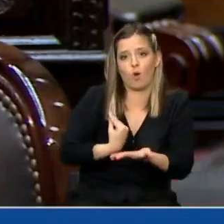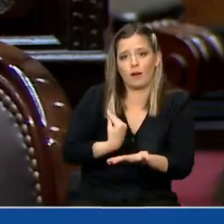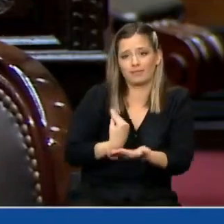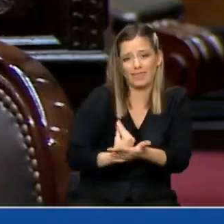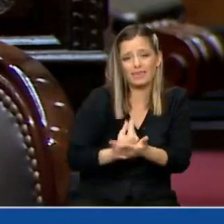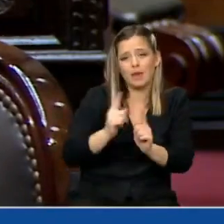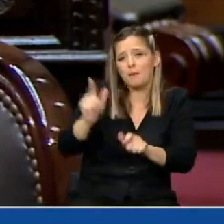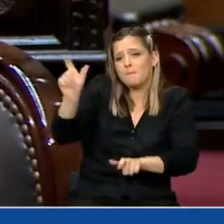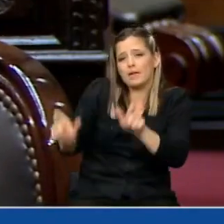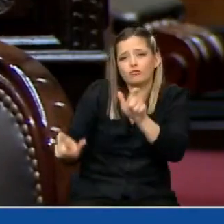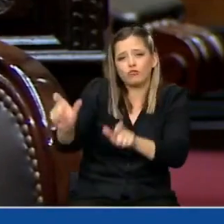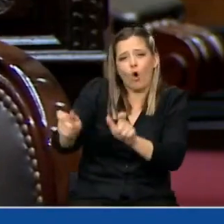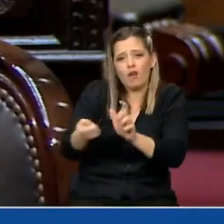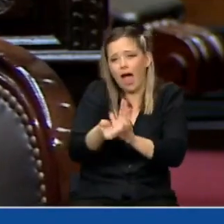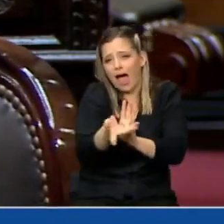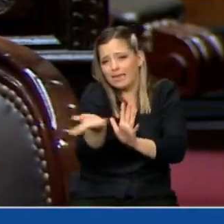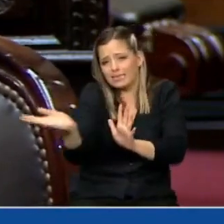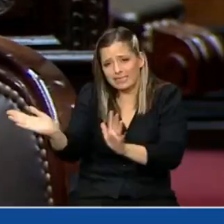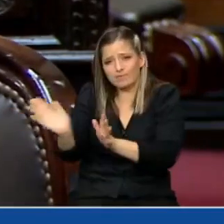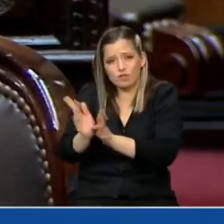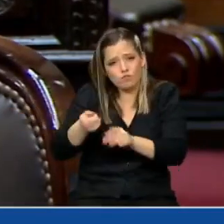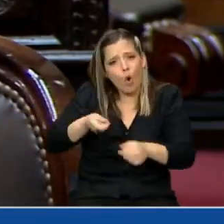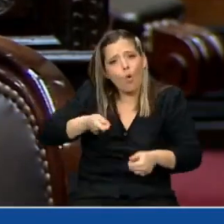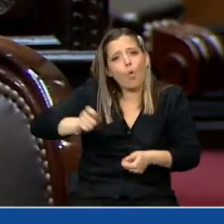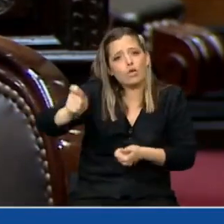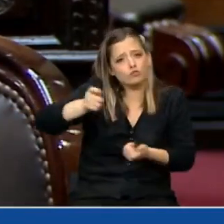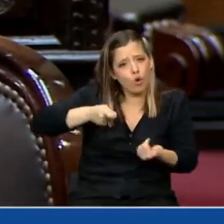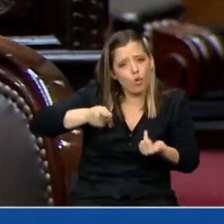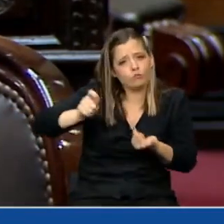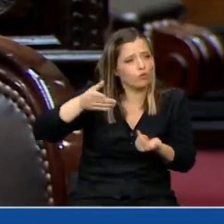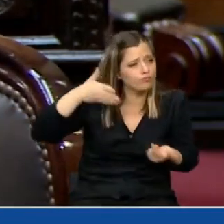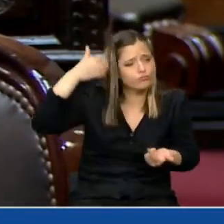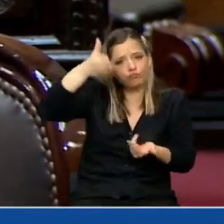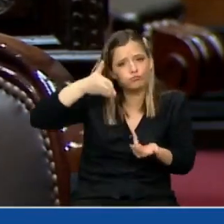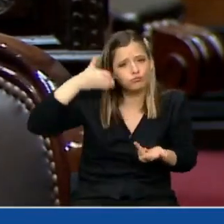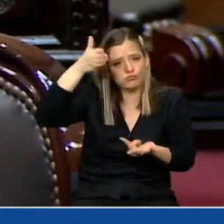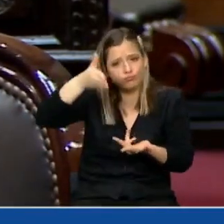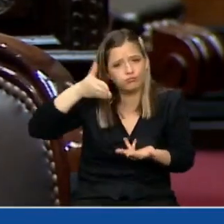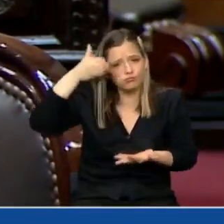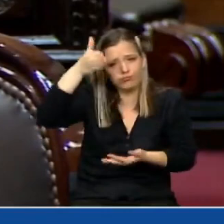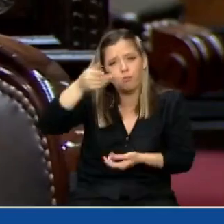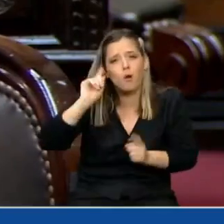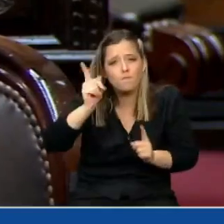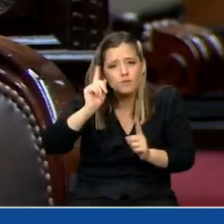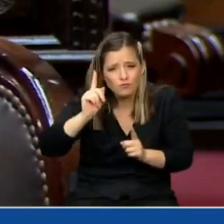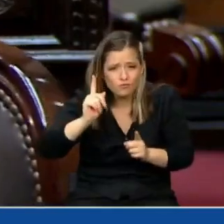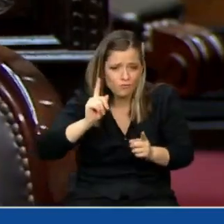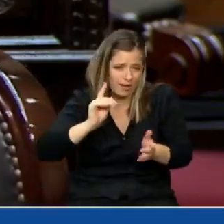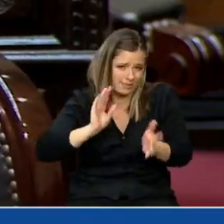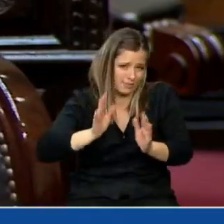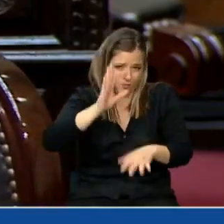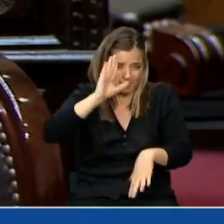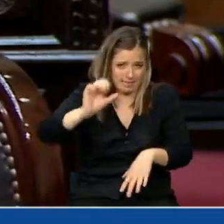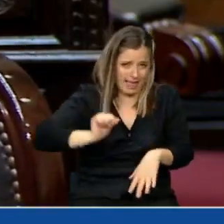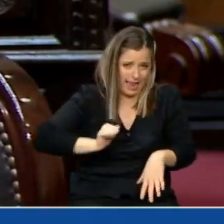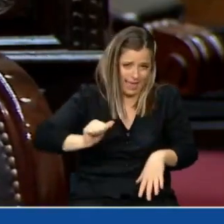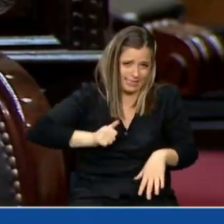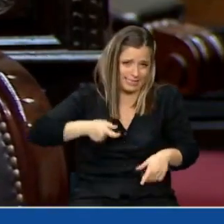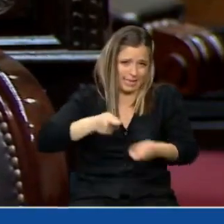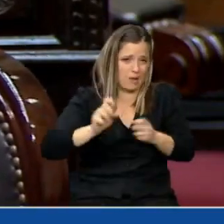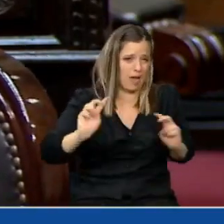contado en decenas de juicios por los crímenes de lesa humanidad. Pero parece ser